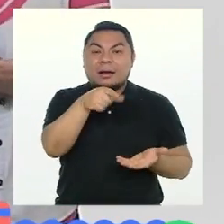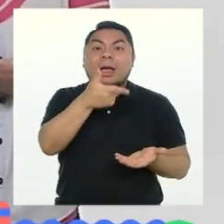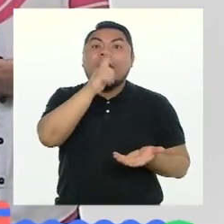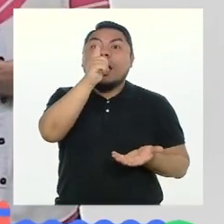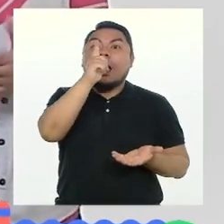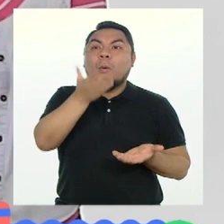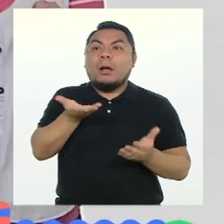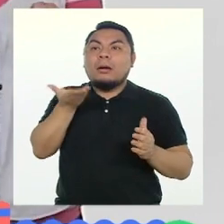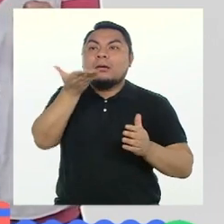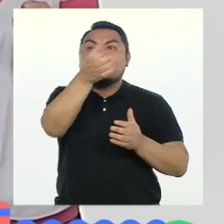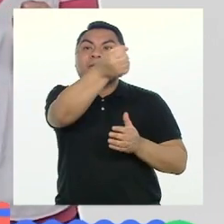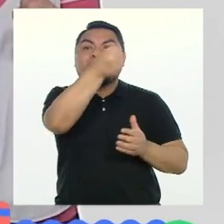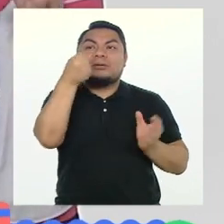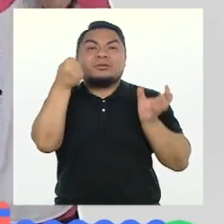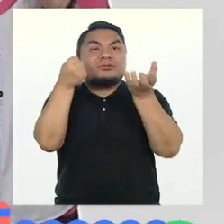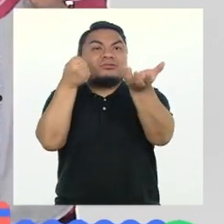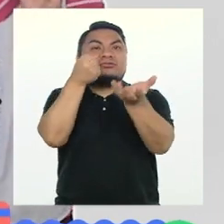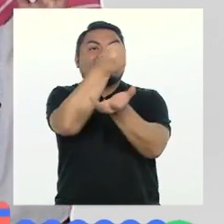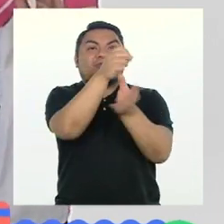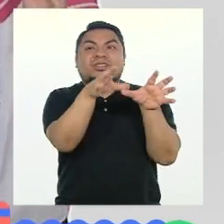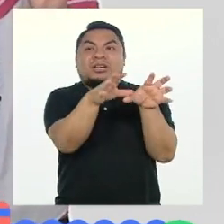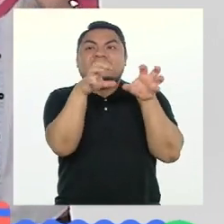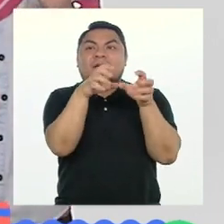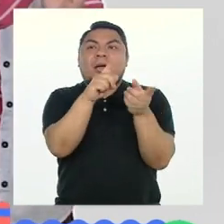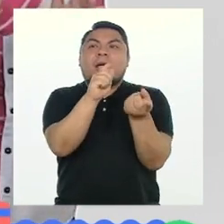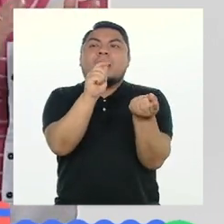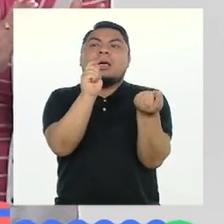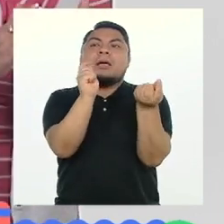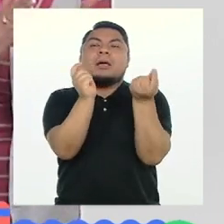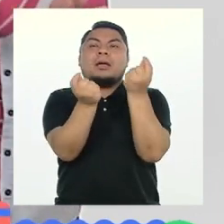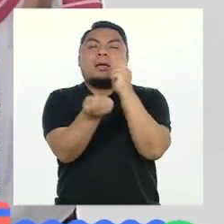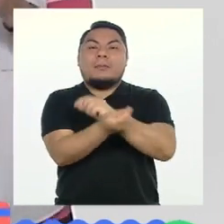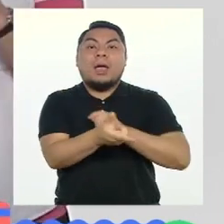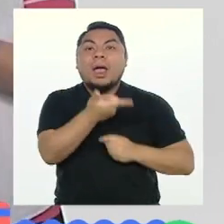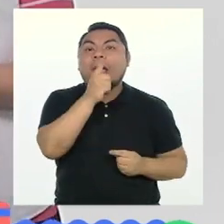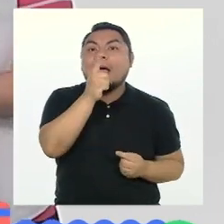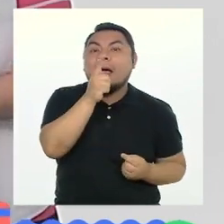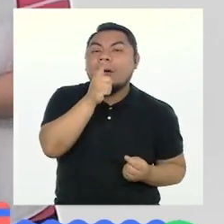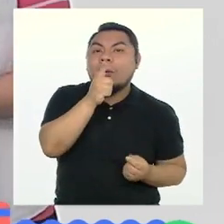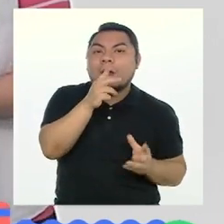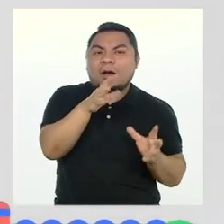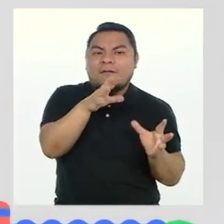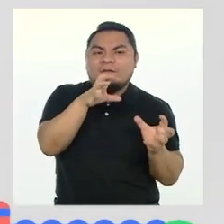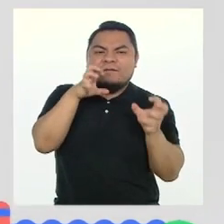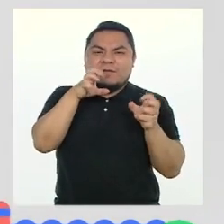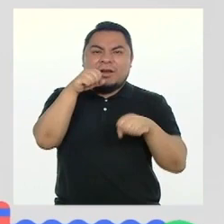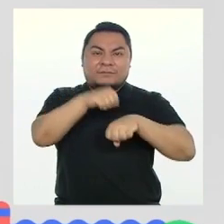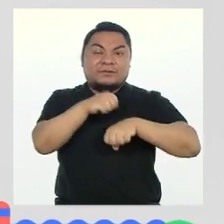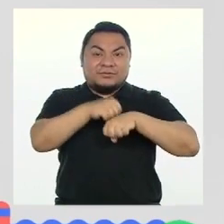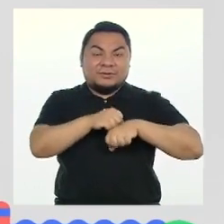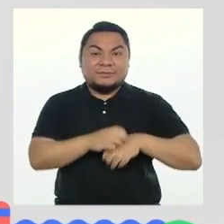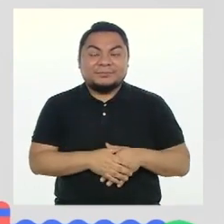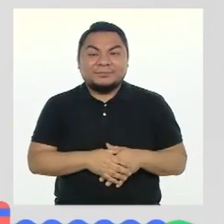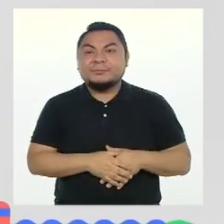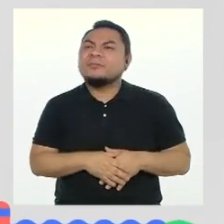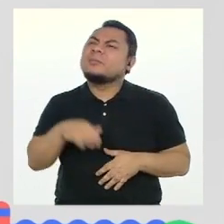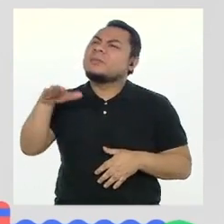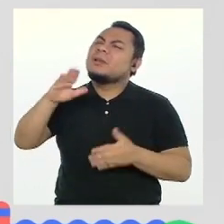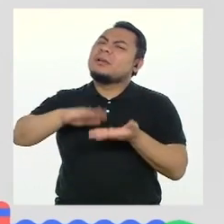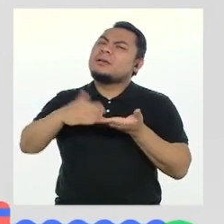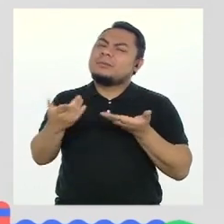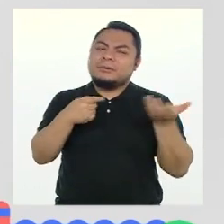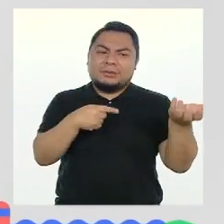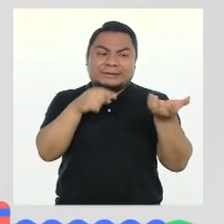se mete a la congeladora, cambia. Pasa de estado líquido a estado sólido. ¿Y qué pasa si luego lo